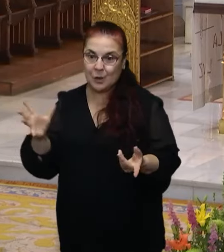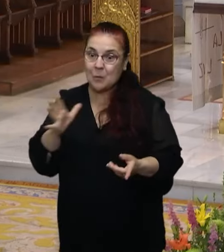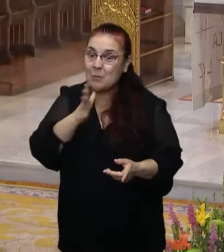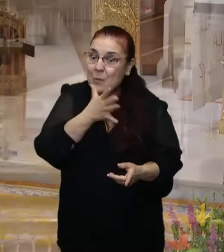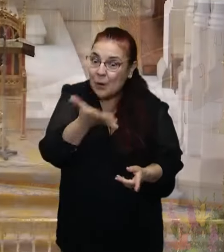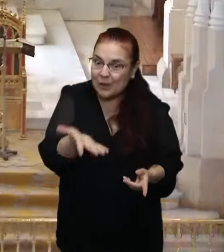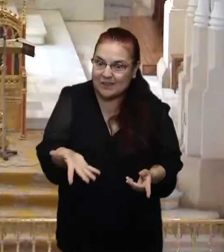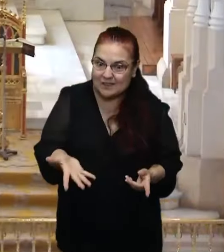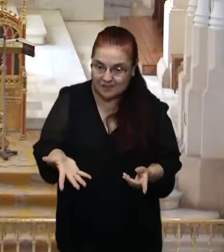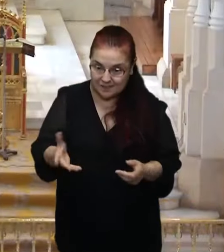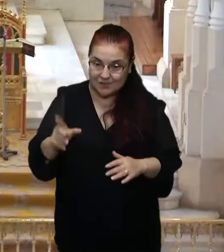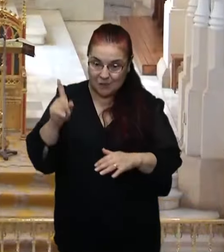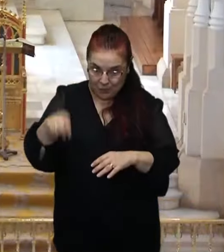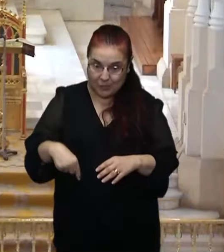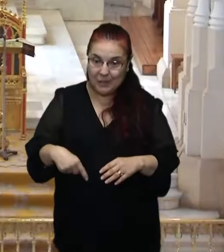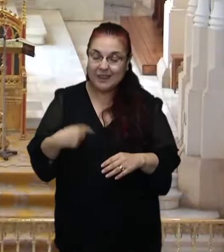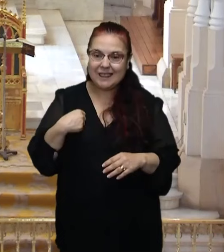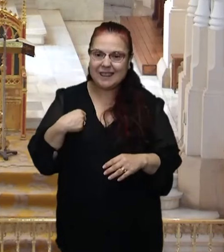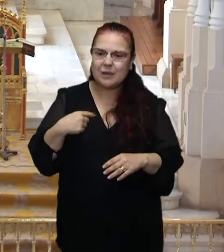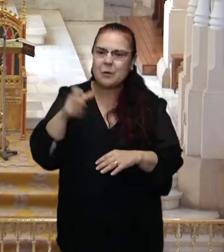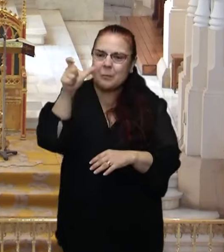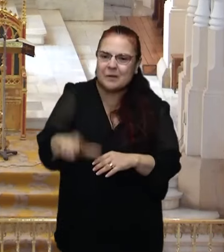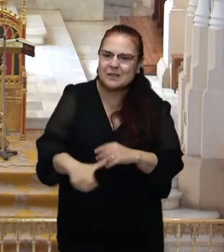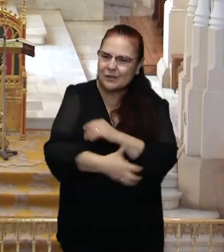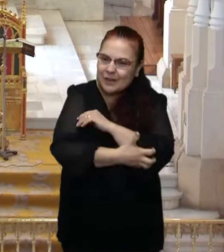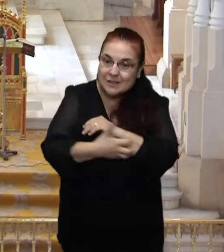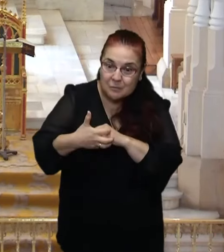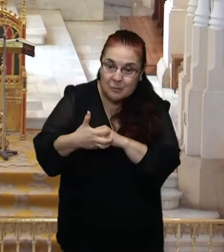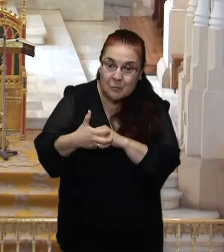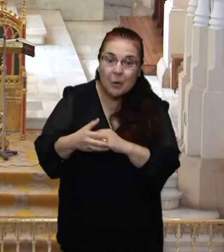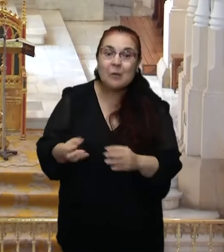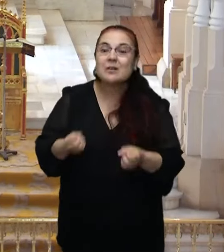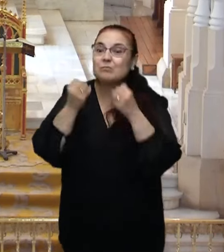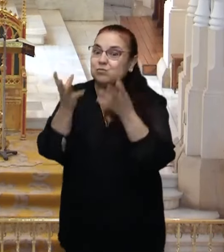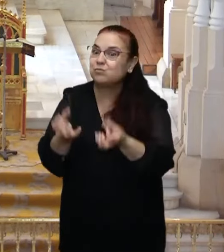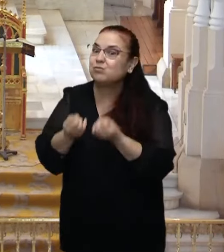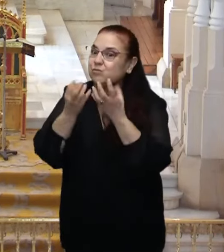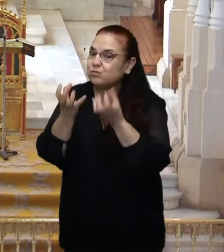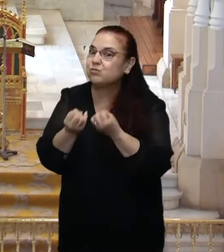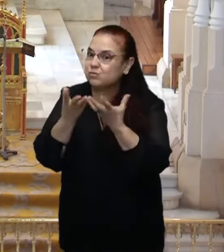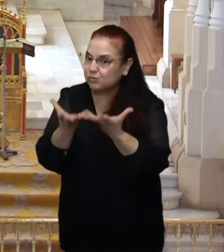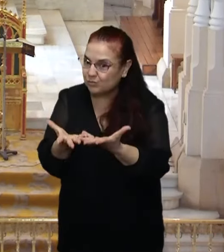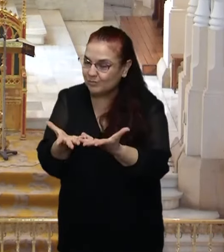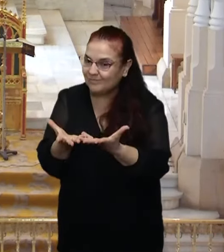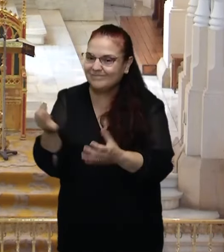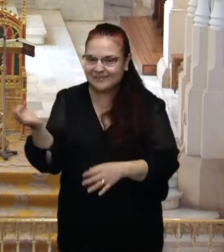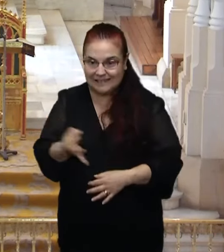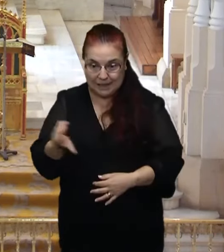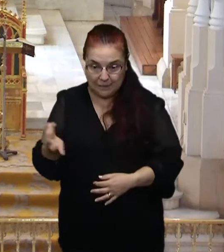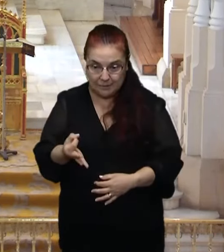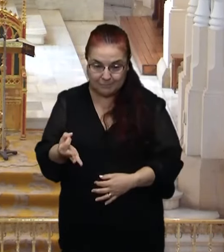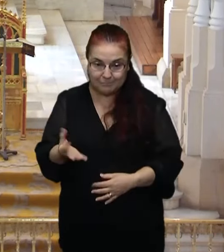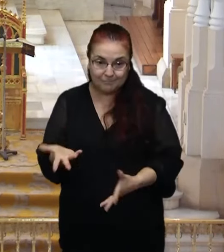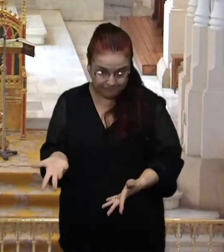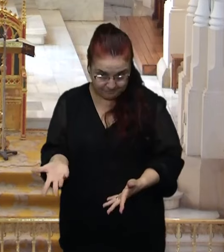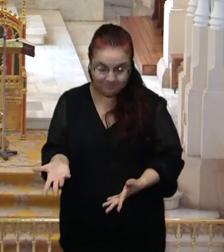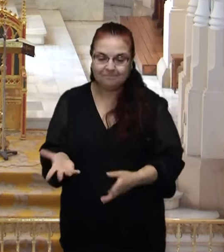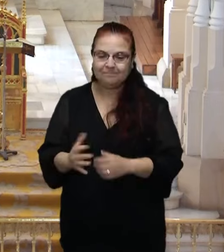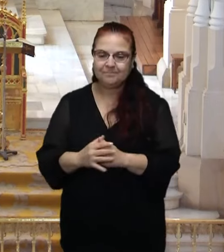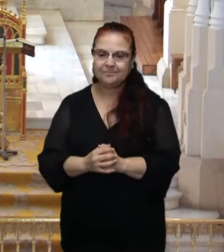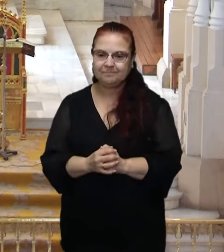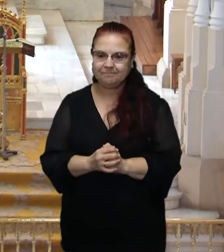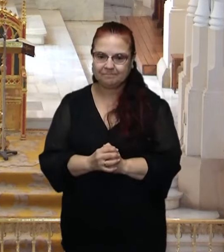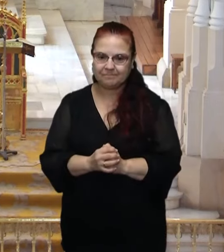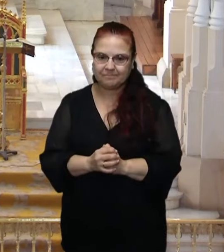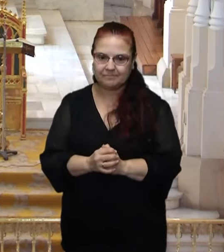evangelizar a los pobres. Se dice, los pobres nos evangelizan, ¿verdad? Pero también han de ser